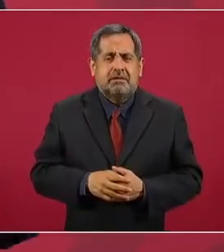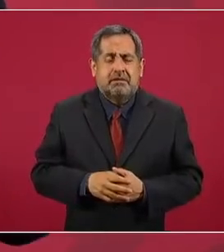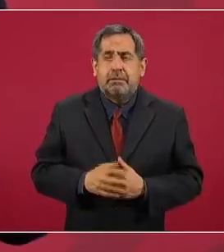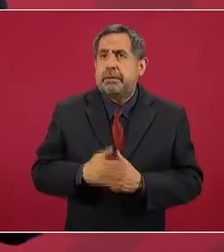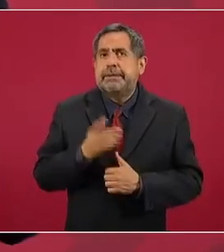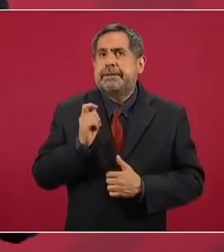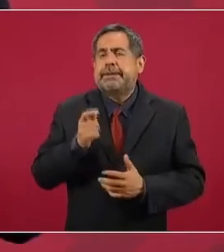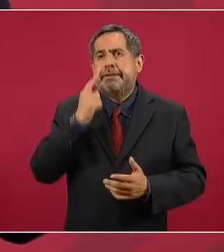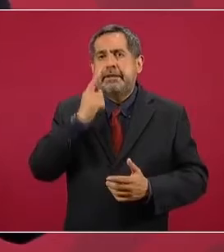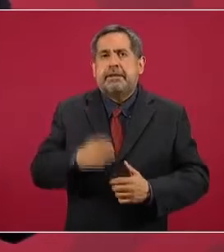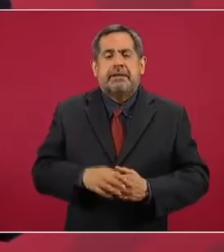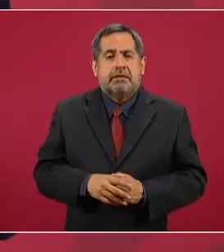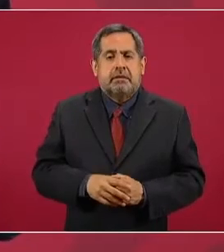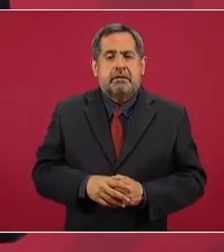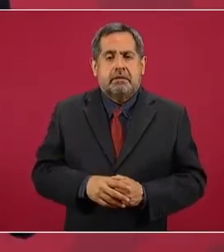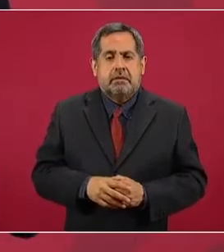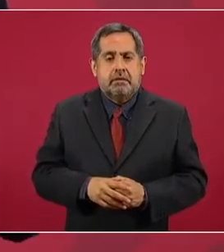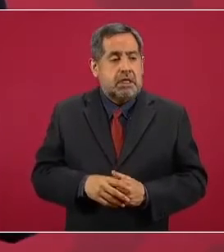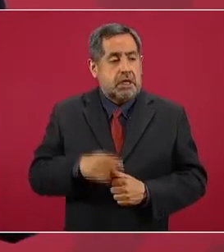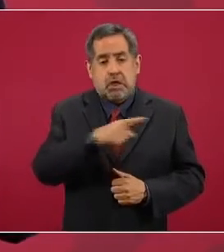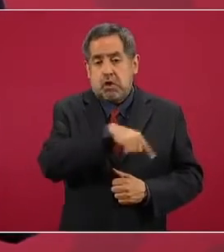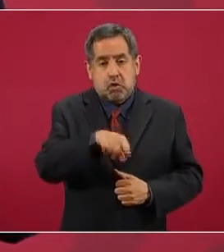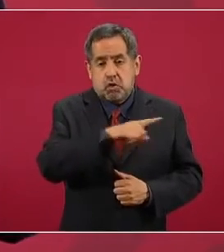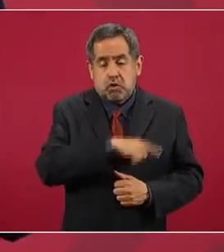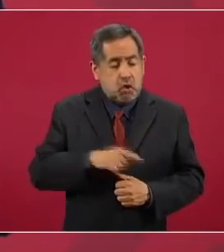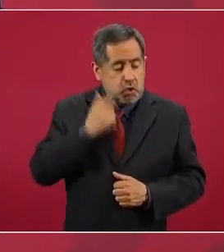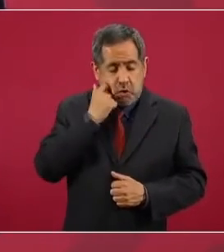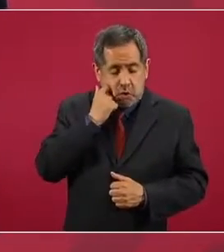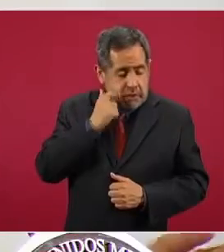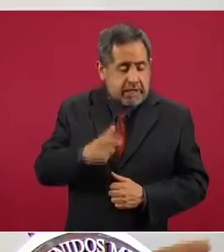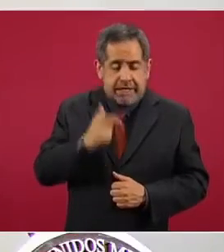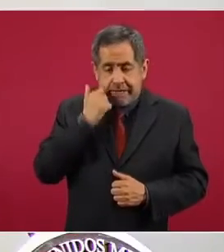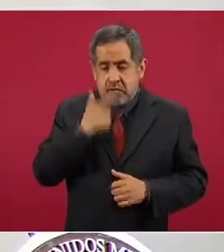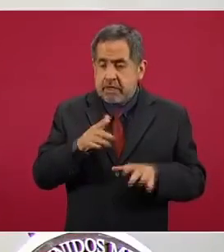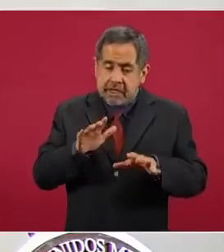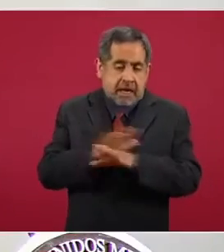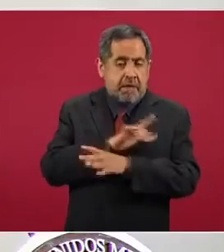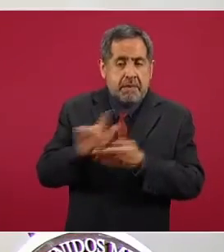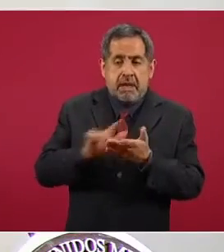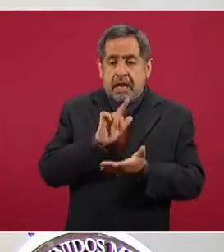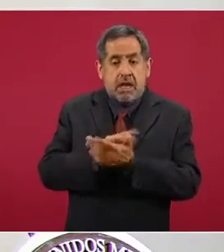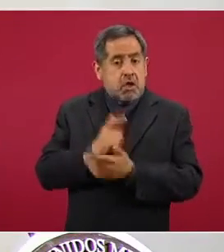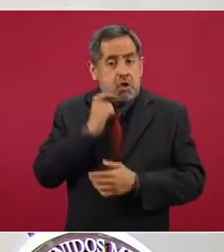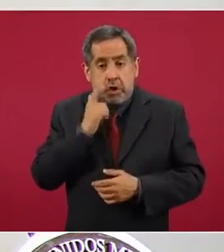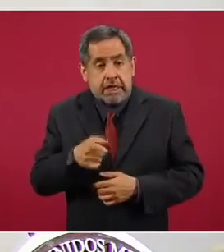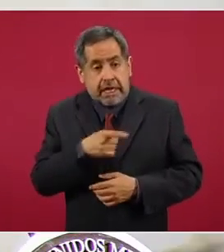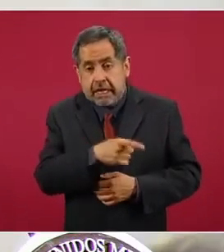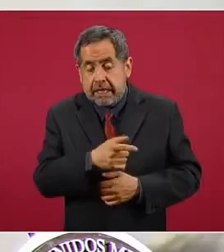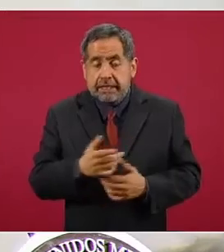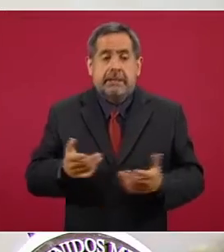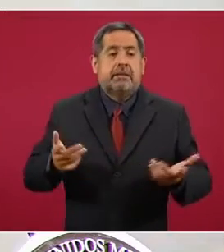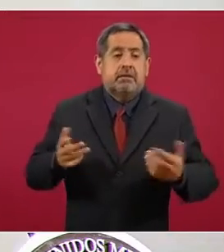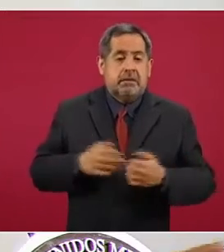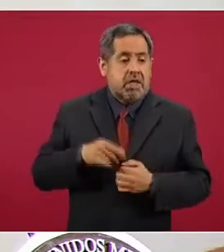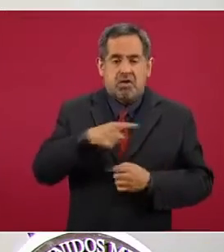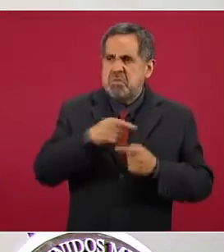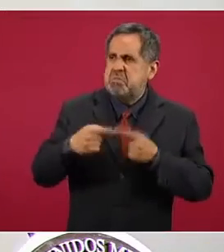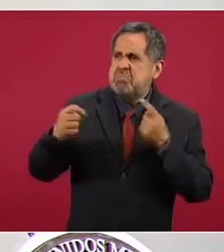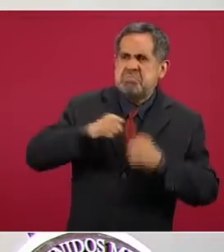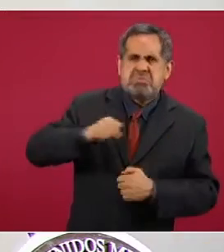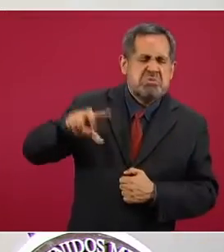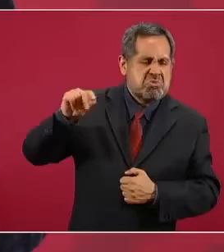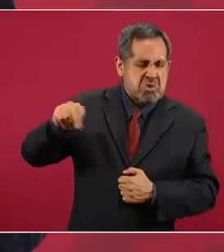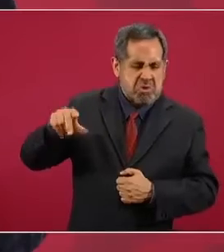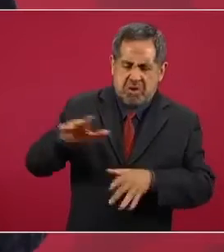porque no quisieron que se reformara la ley, se opusieron.